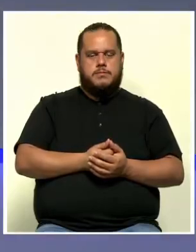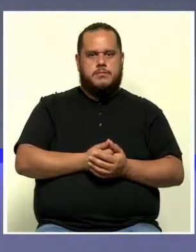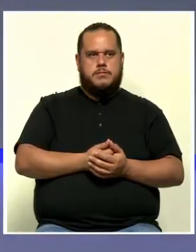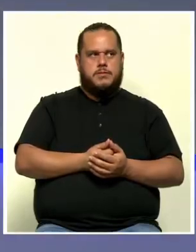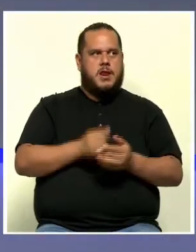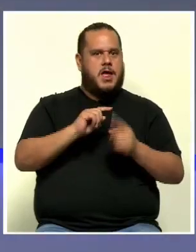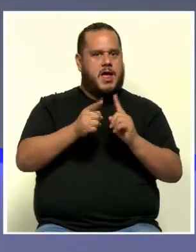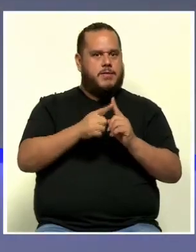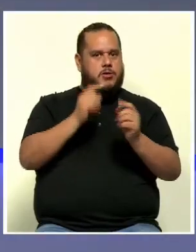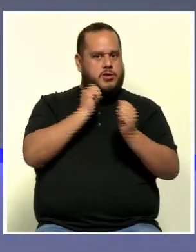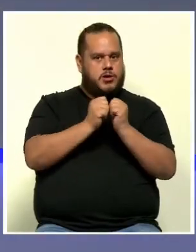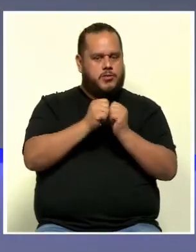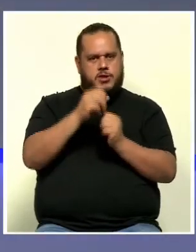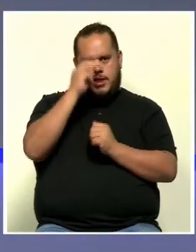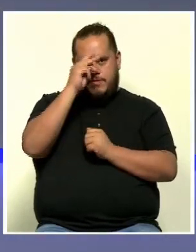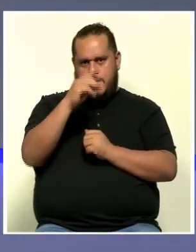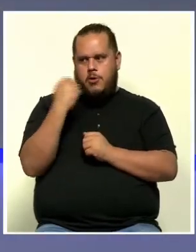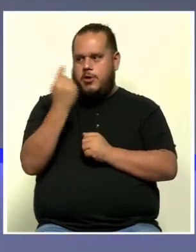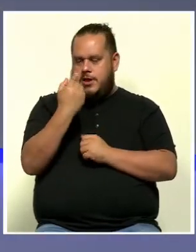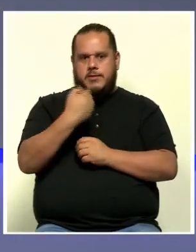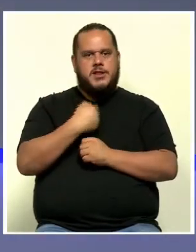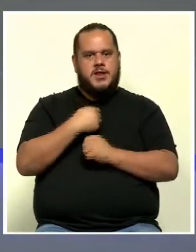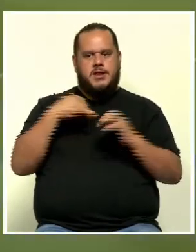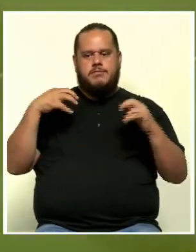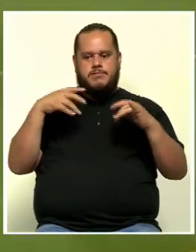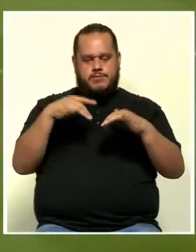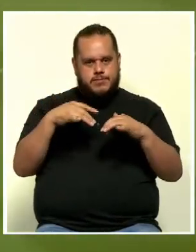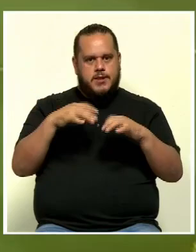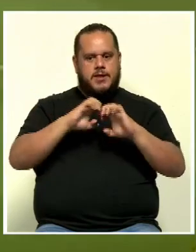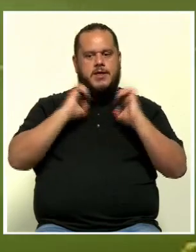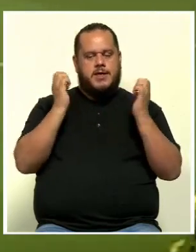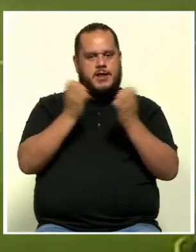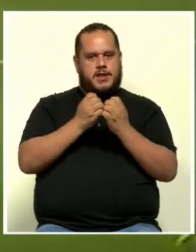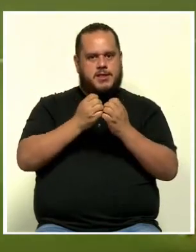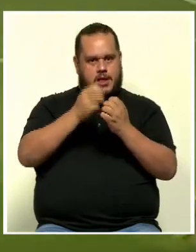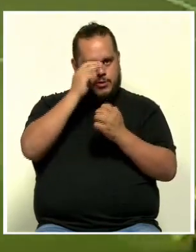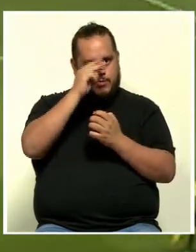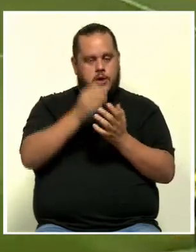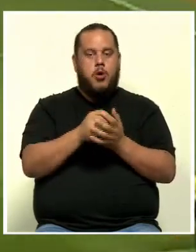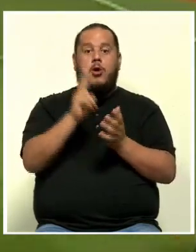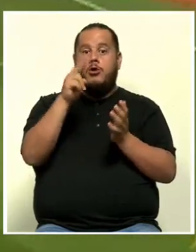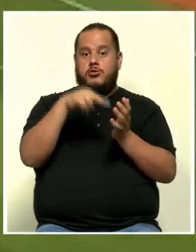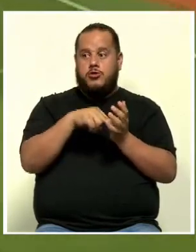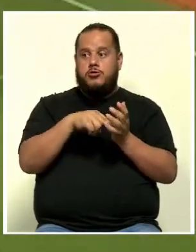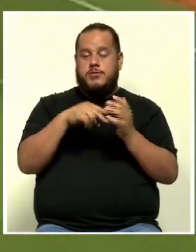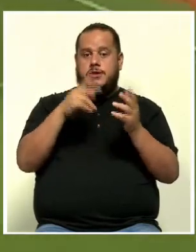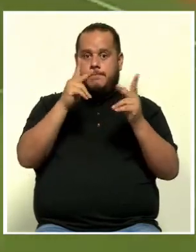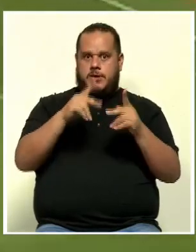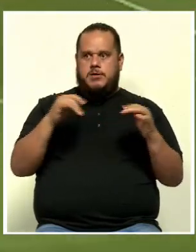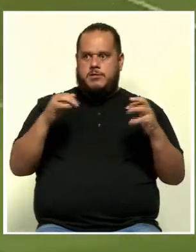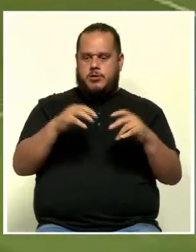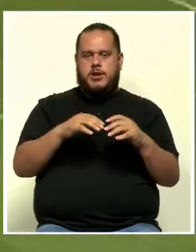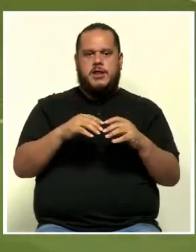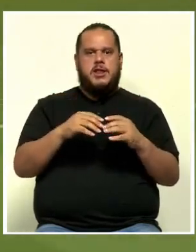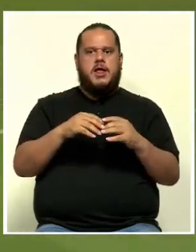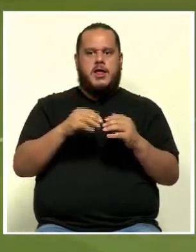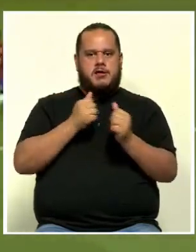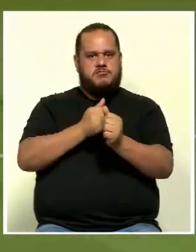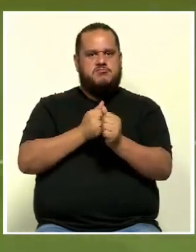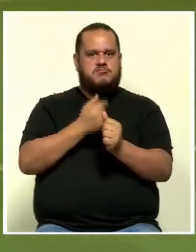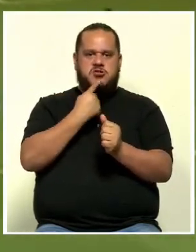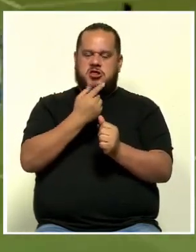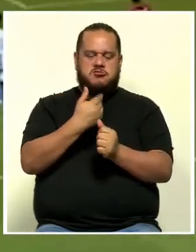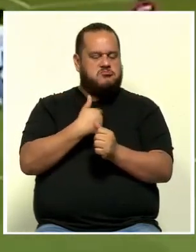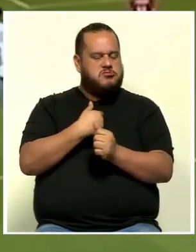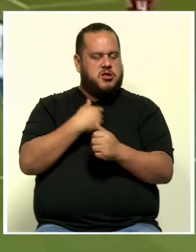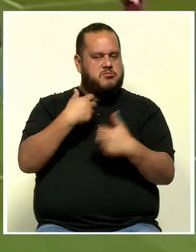Amigos, en los deportes, México siempre tendrá afición en el Estadio Azteca. Serán 2,000 aficionados. Los seleccionados dicen que esto los tiene sin cuidado. Ya volvemos